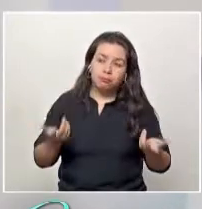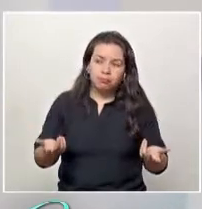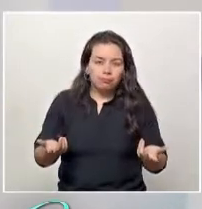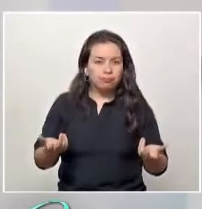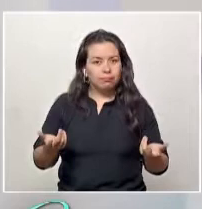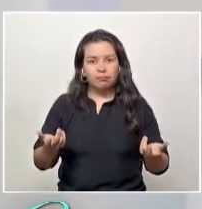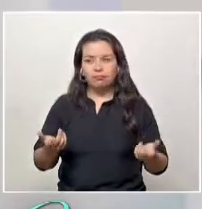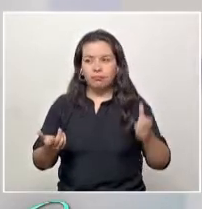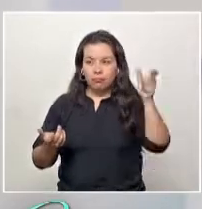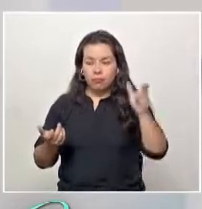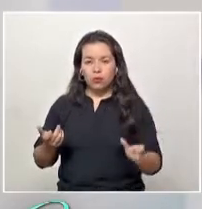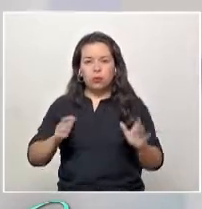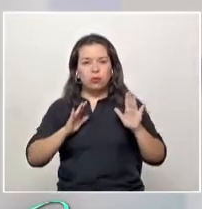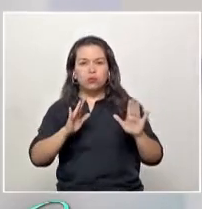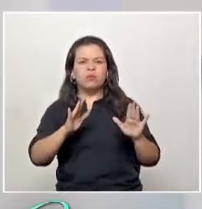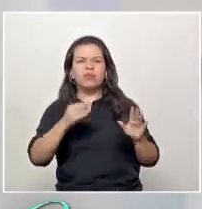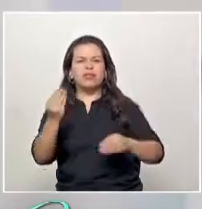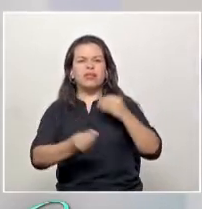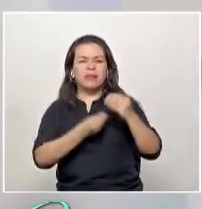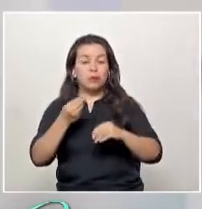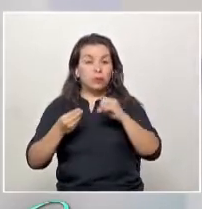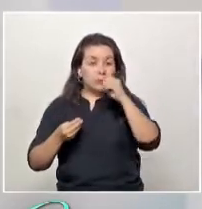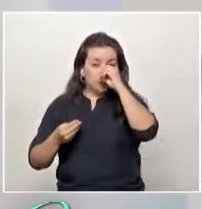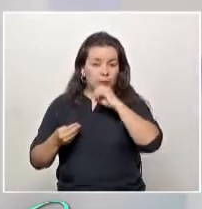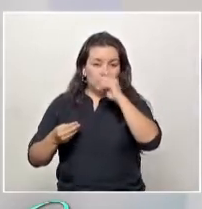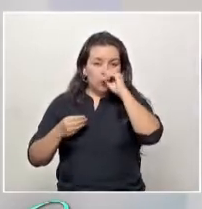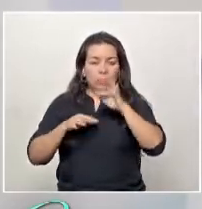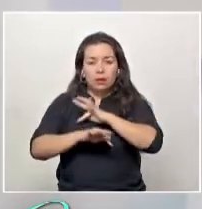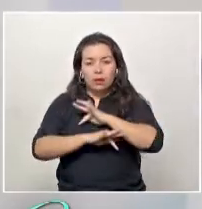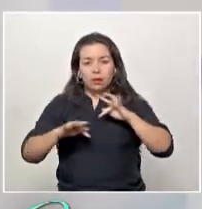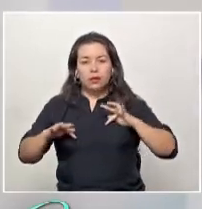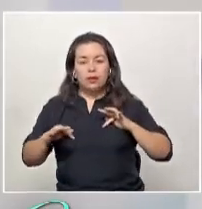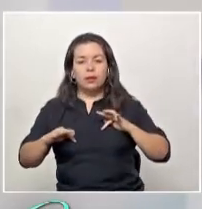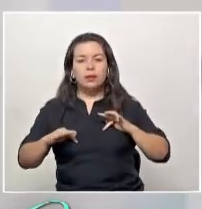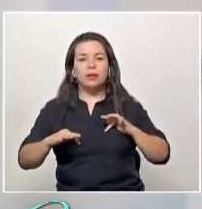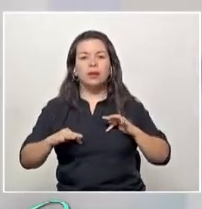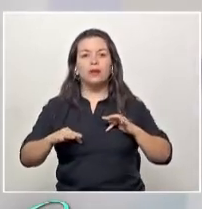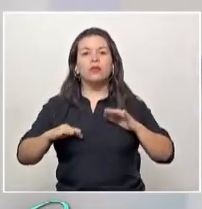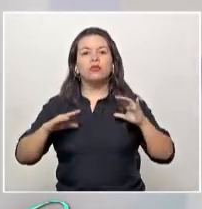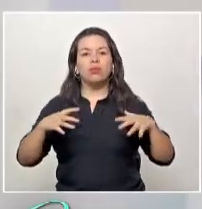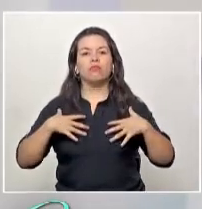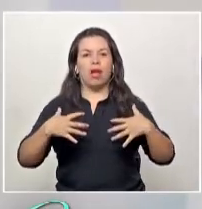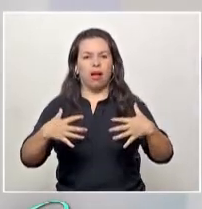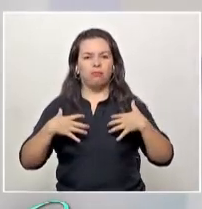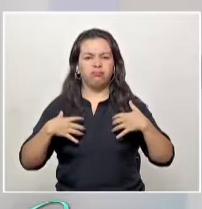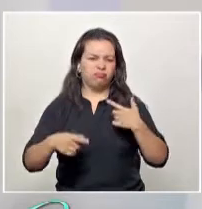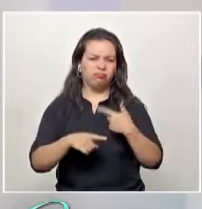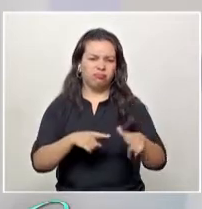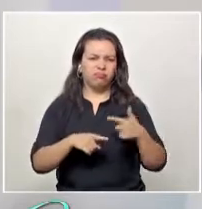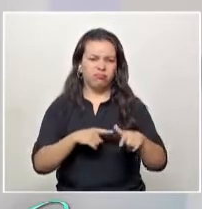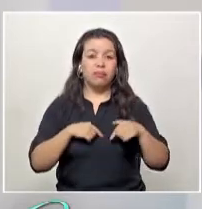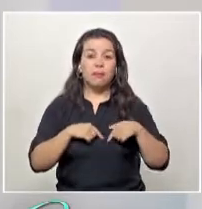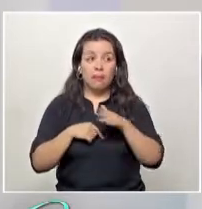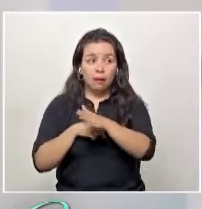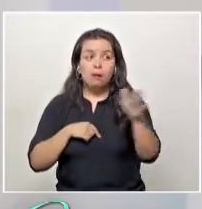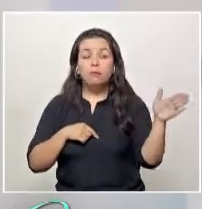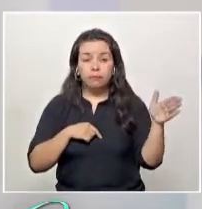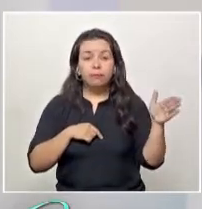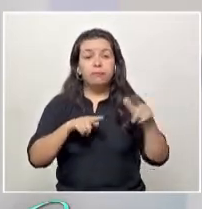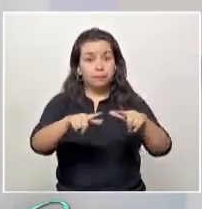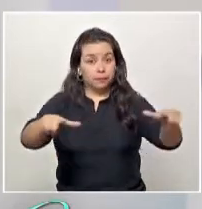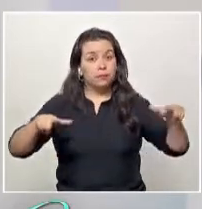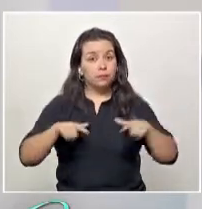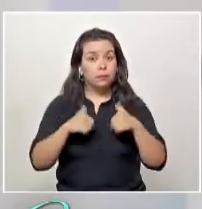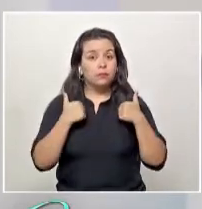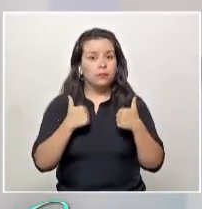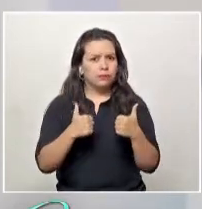estos pacientes les hacemos ozonoterapia, les hacemos cámara hiperbárica, que tenemos también un centro de cámara